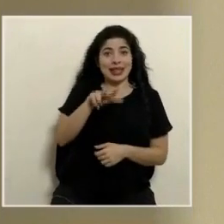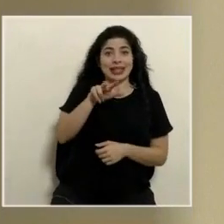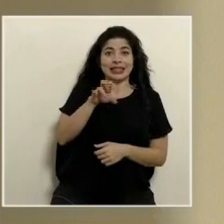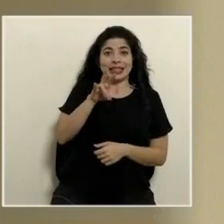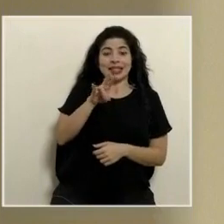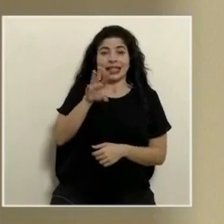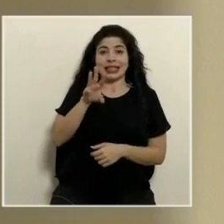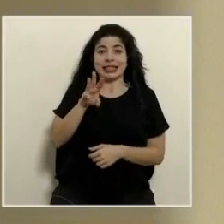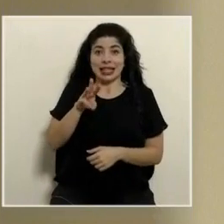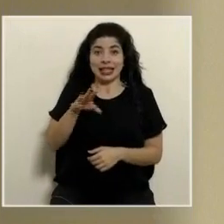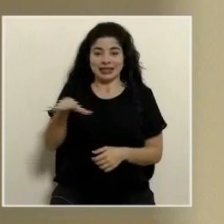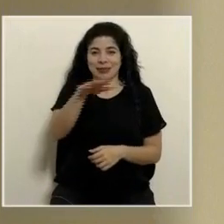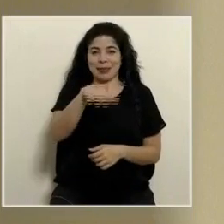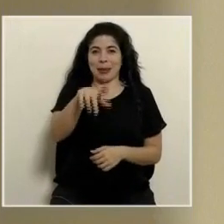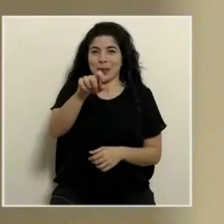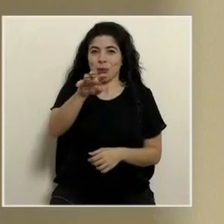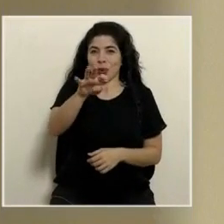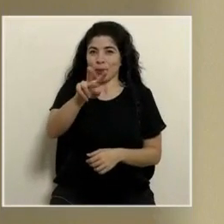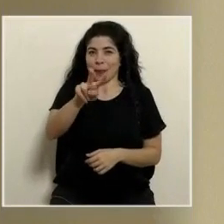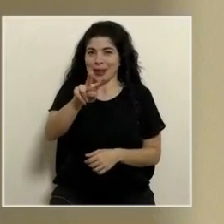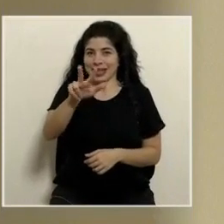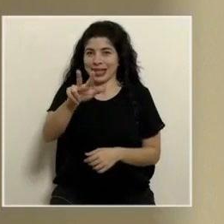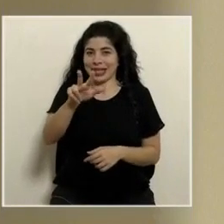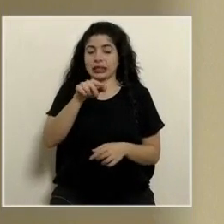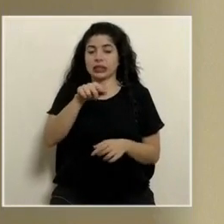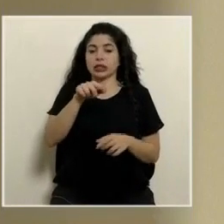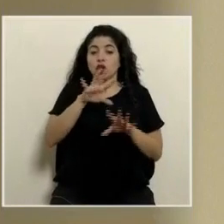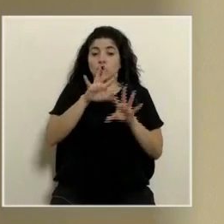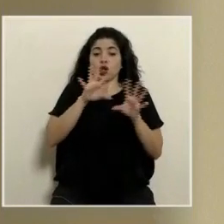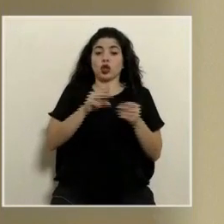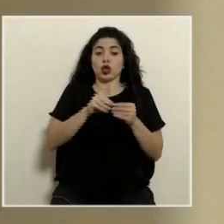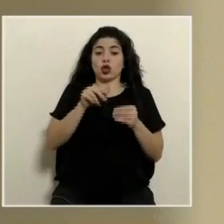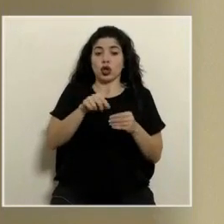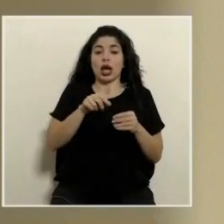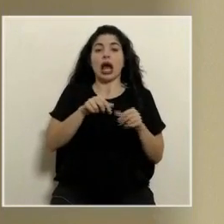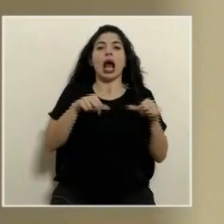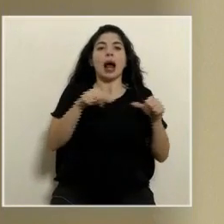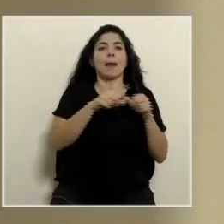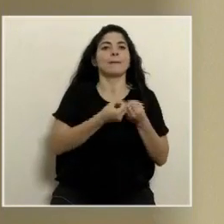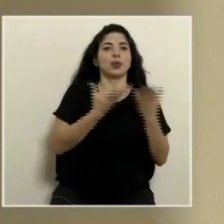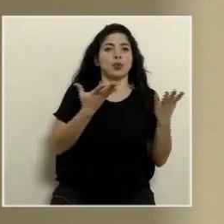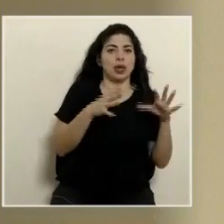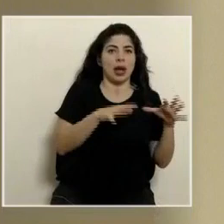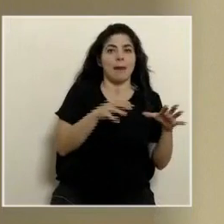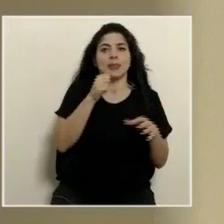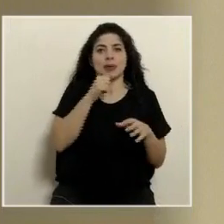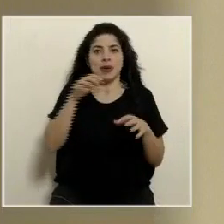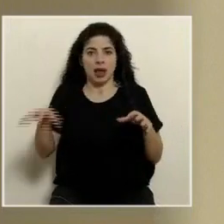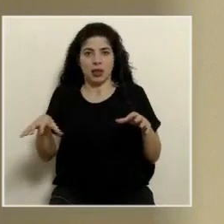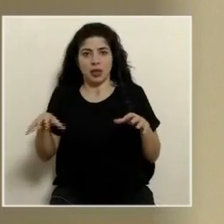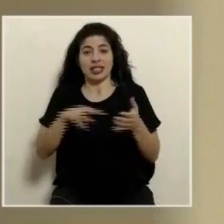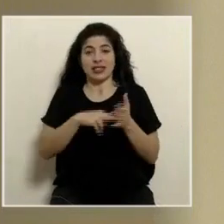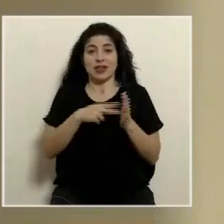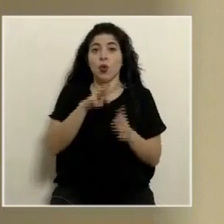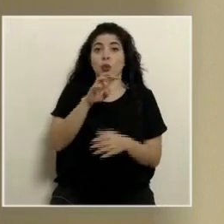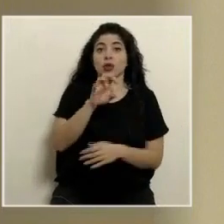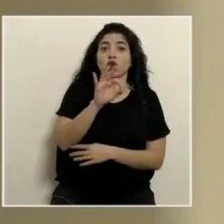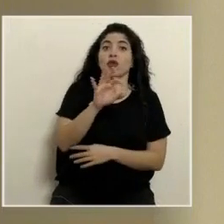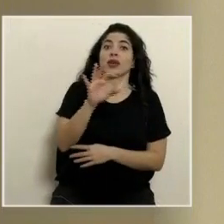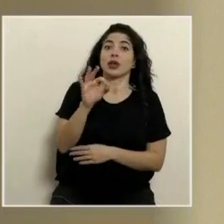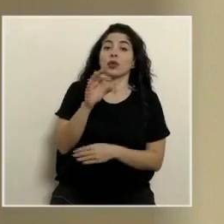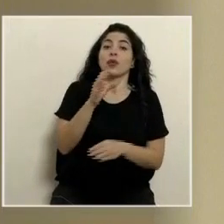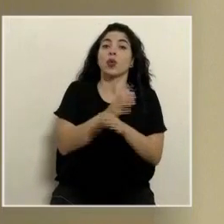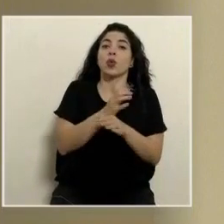1.376 de esas 1.423 en total están en el sistema público. O sea, hay 499 en